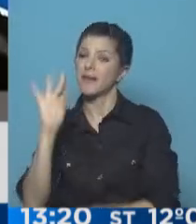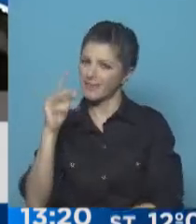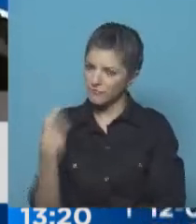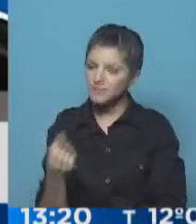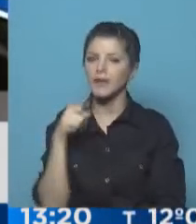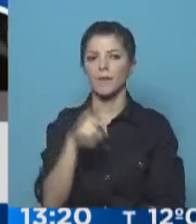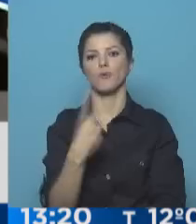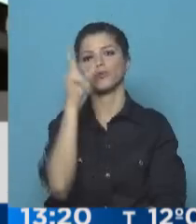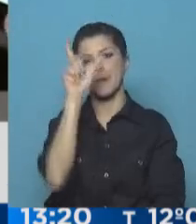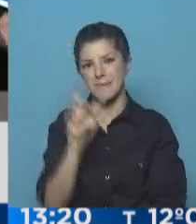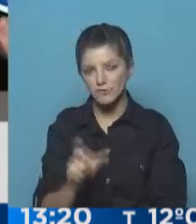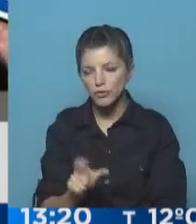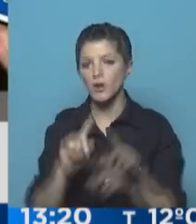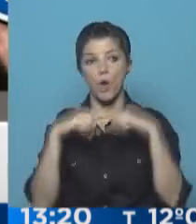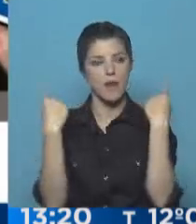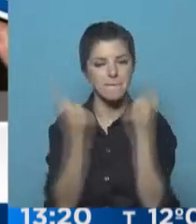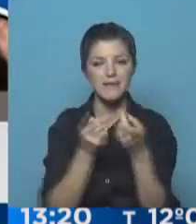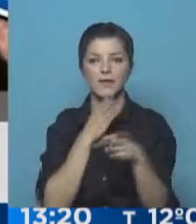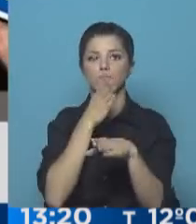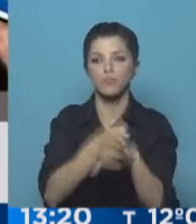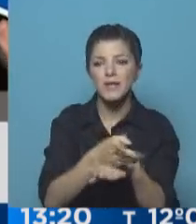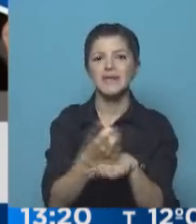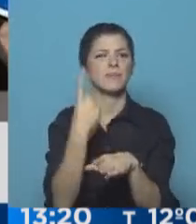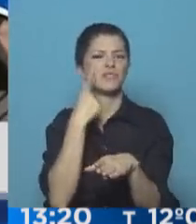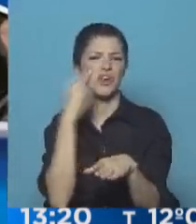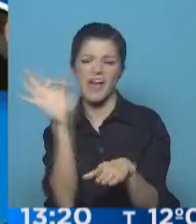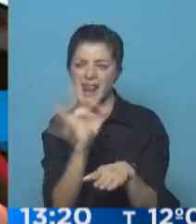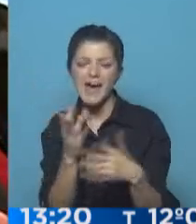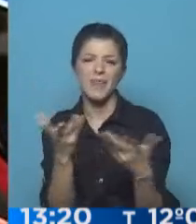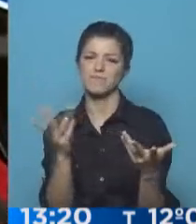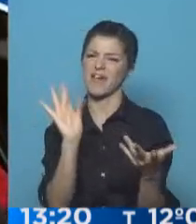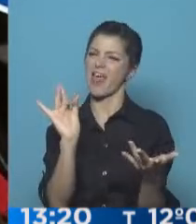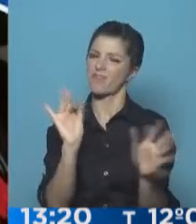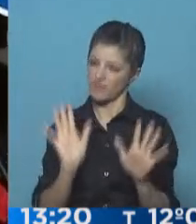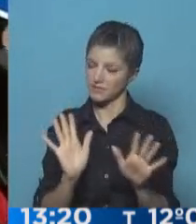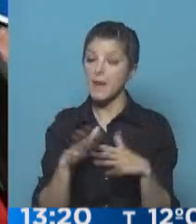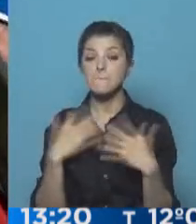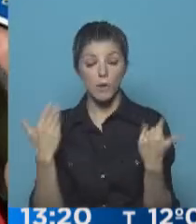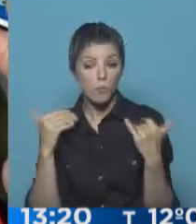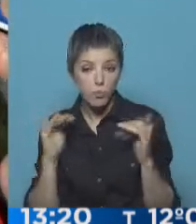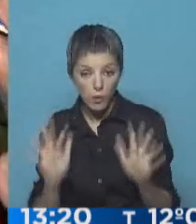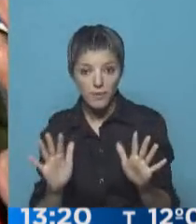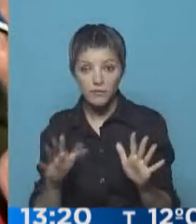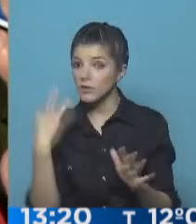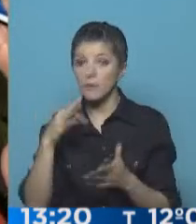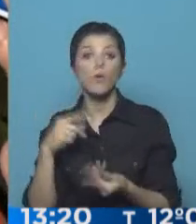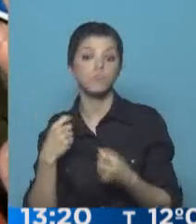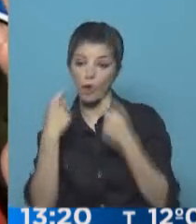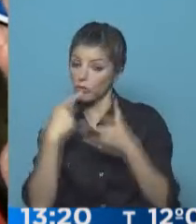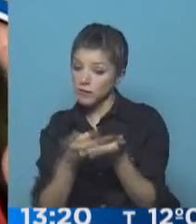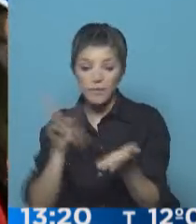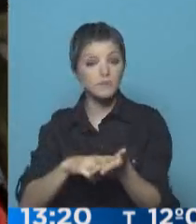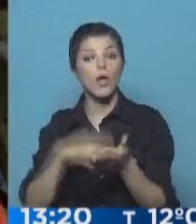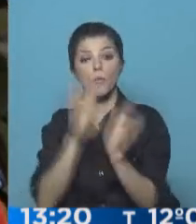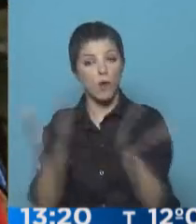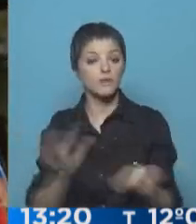gente justo de una mesa y que no se conozca públicamente. Es muy difícil, pero si puede suceder eso, hay que reponerla. Ahí se termina, es muy